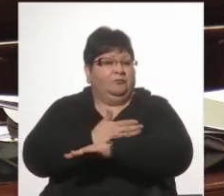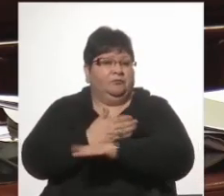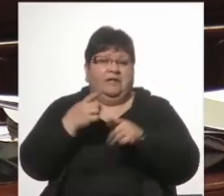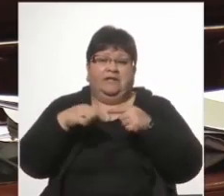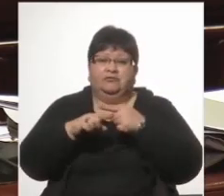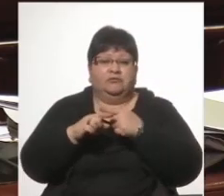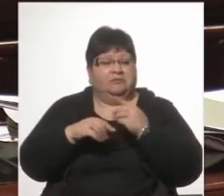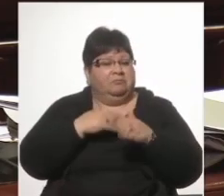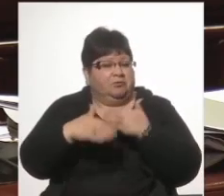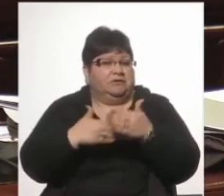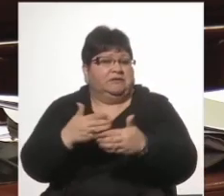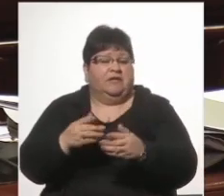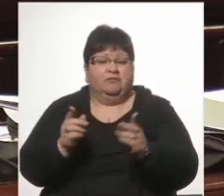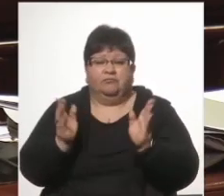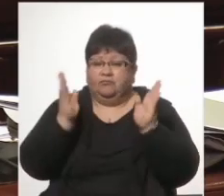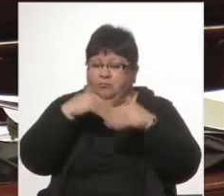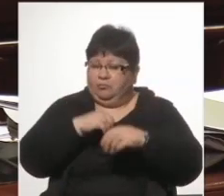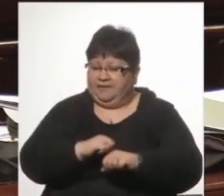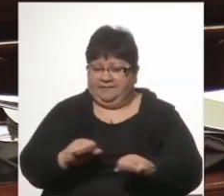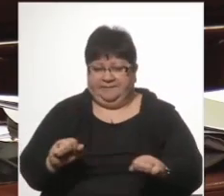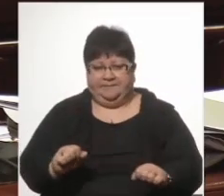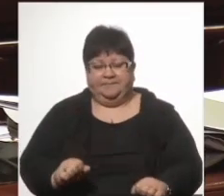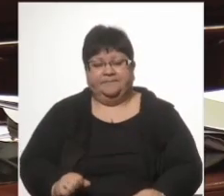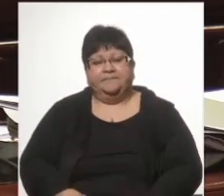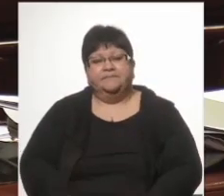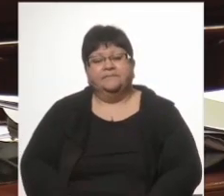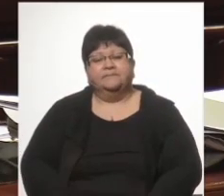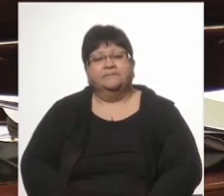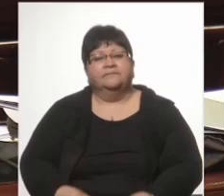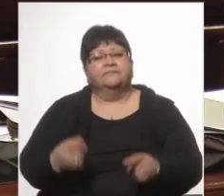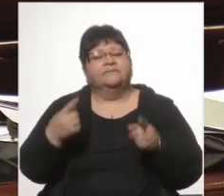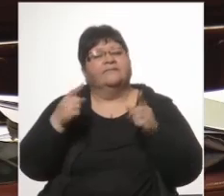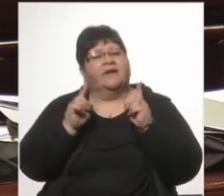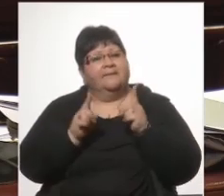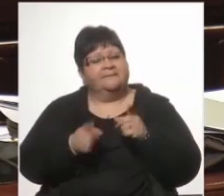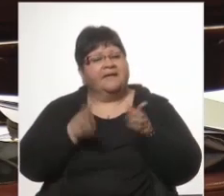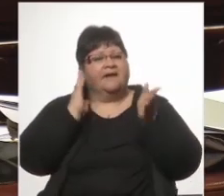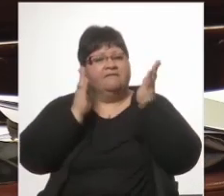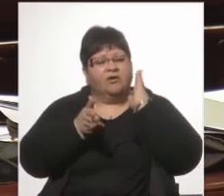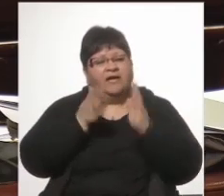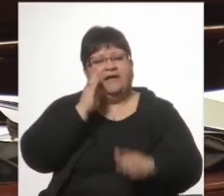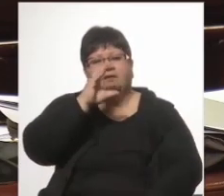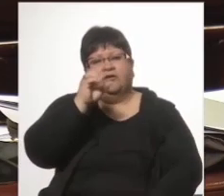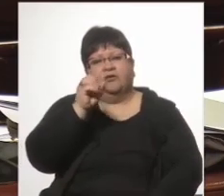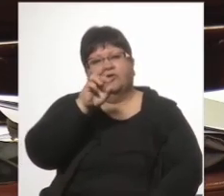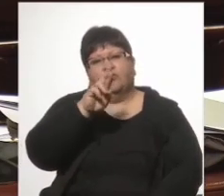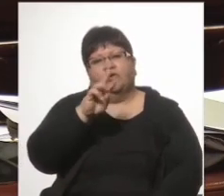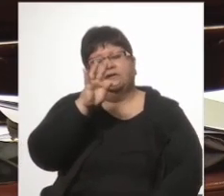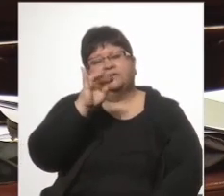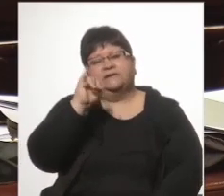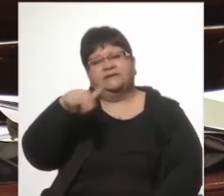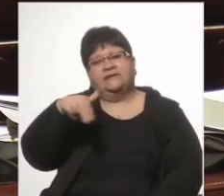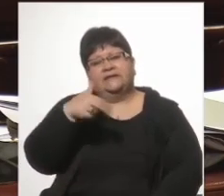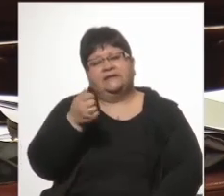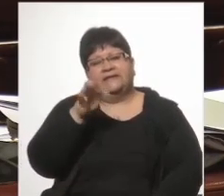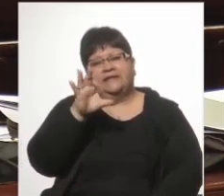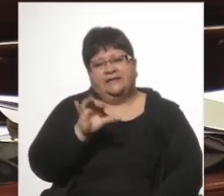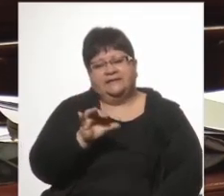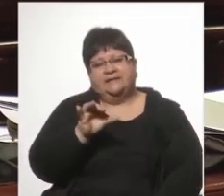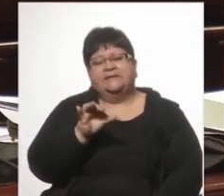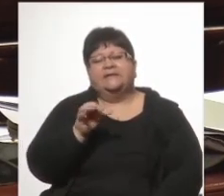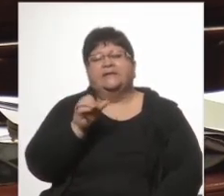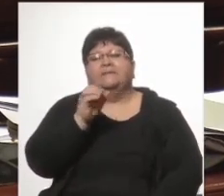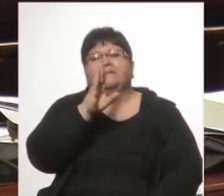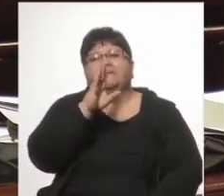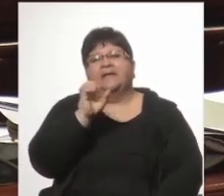procesado. En sentido también coincidente, Cortiñas Peláez expresa, refiriéndose al desafuero, que ello no implica ejercicio